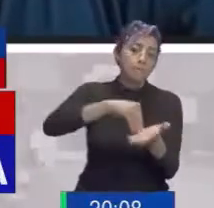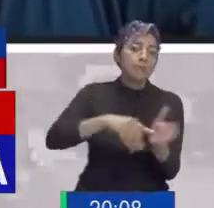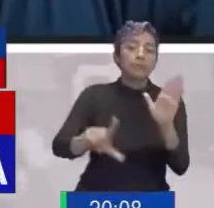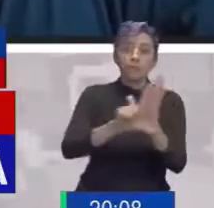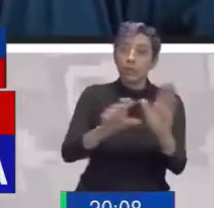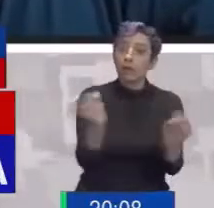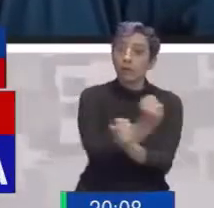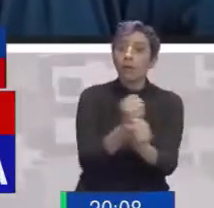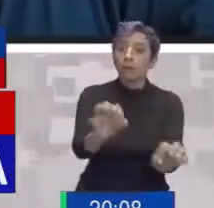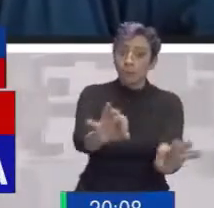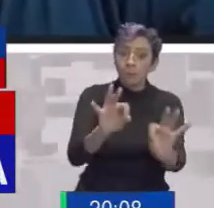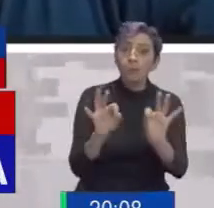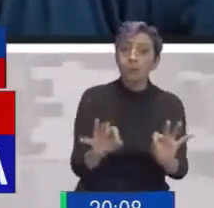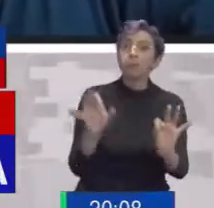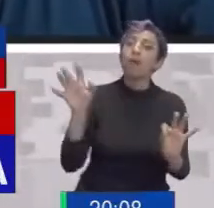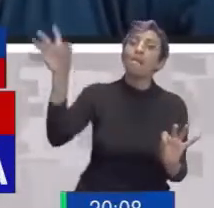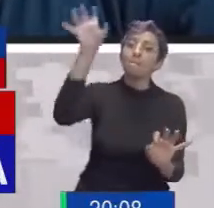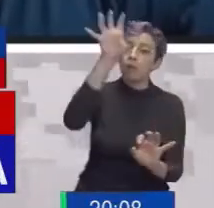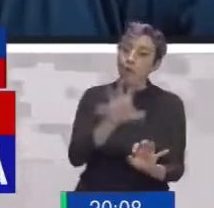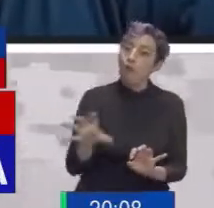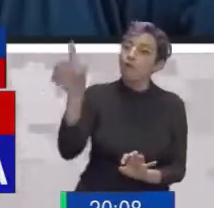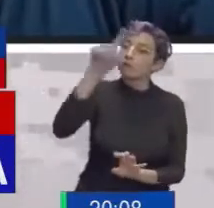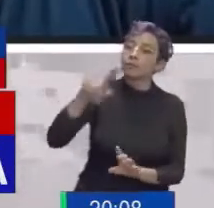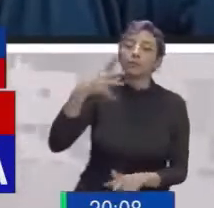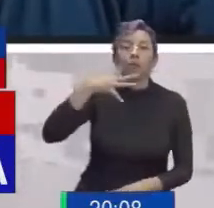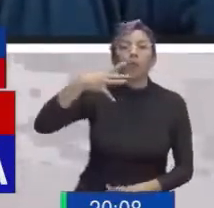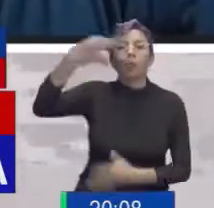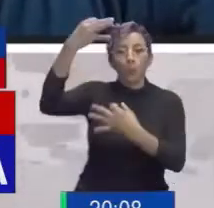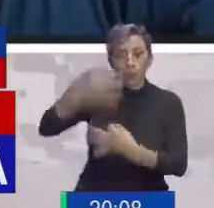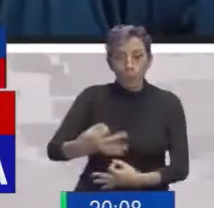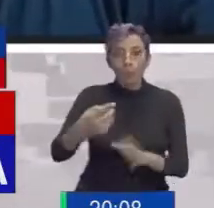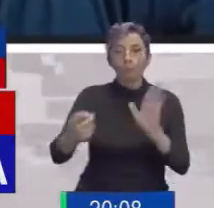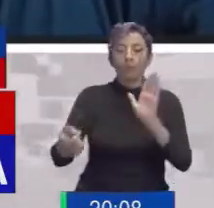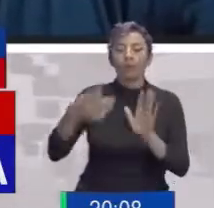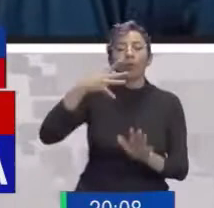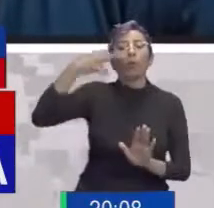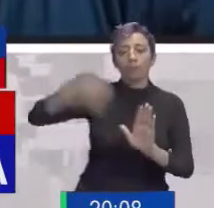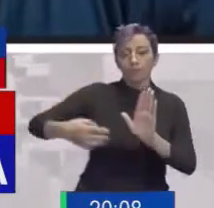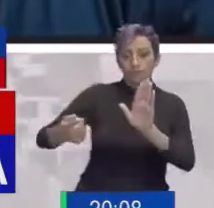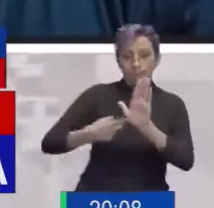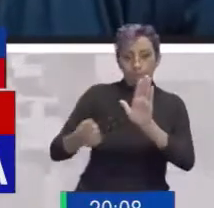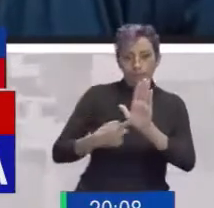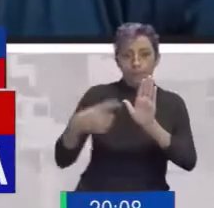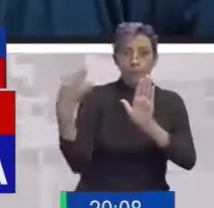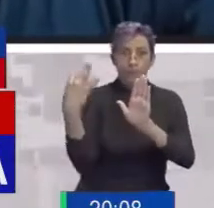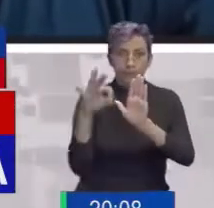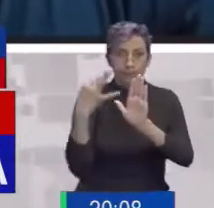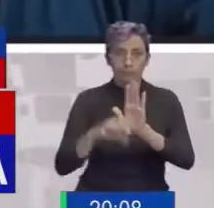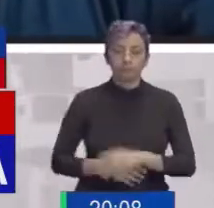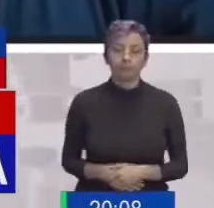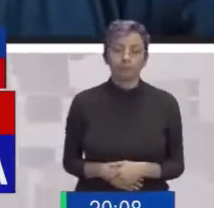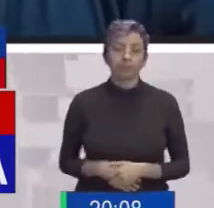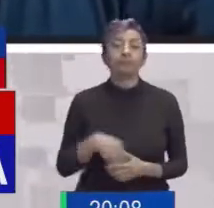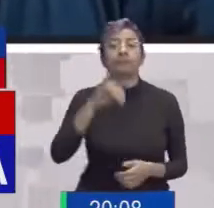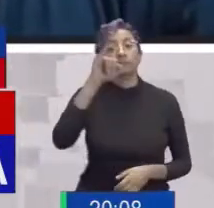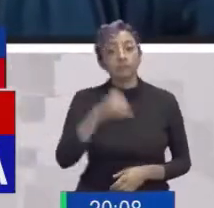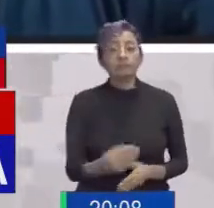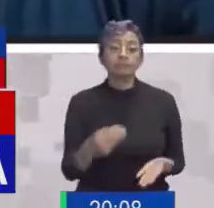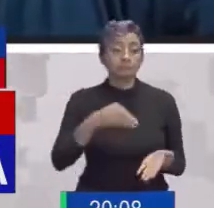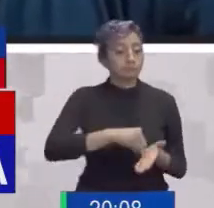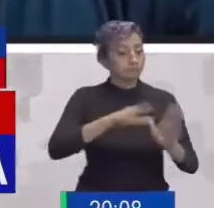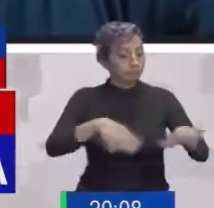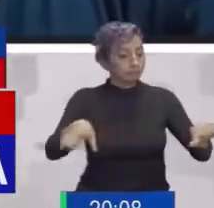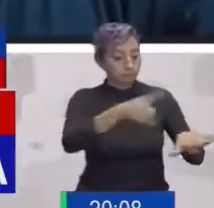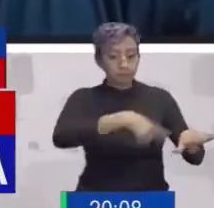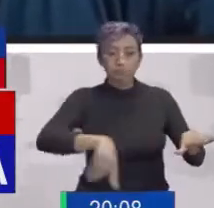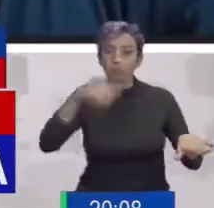que se busca es poder garantizarles derechos a aquellos niños, niñas y adolescentes que tienen cáncer y también